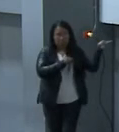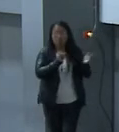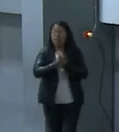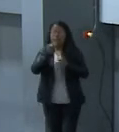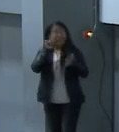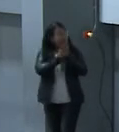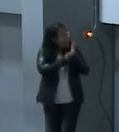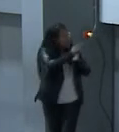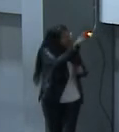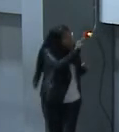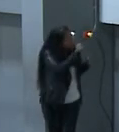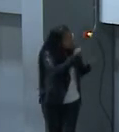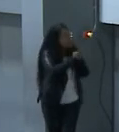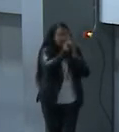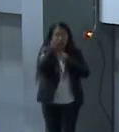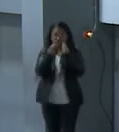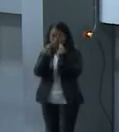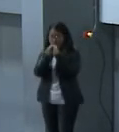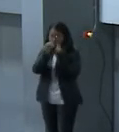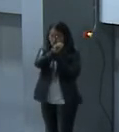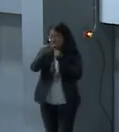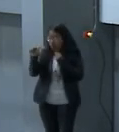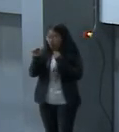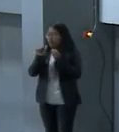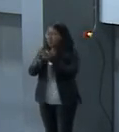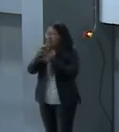compañeros y compañeras, es que planteamos